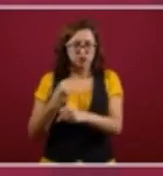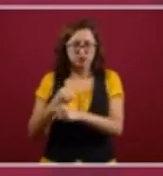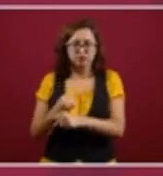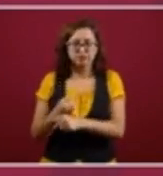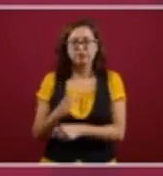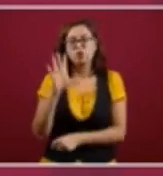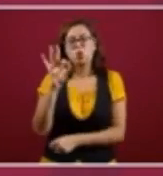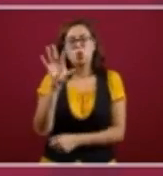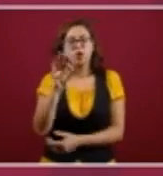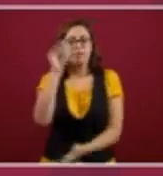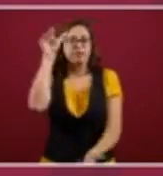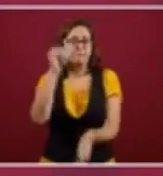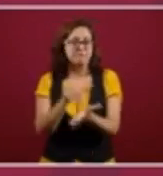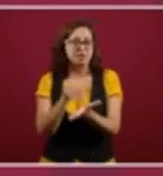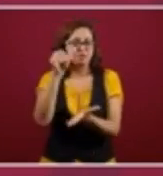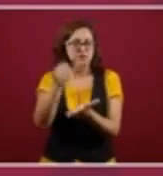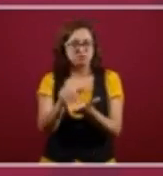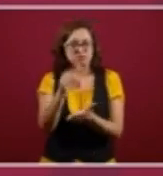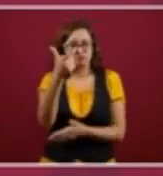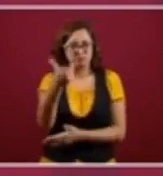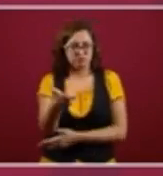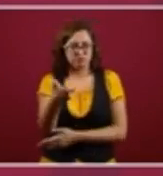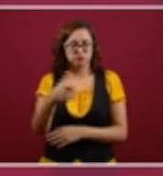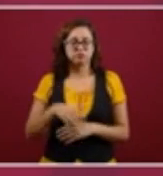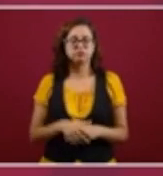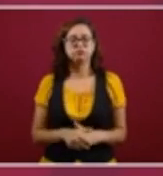en 40,000 millones de pesos.